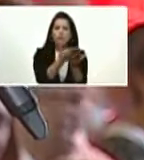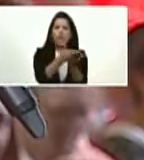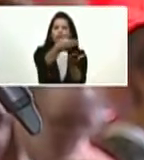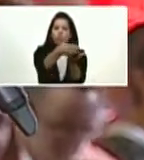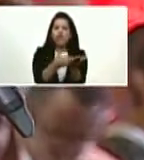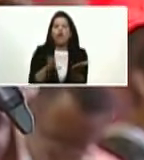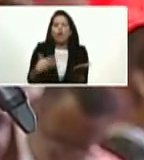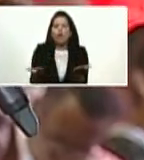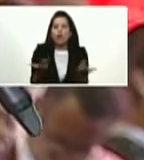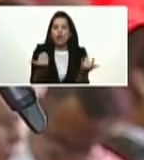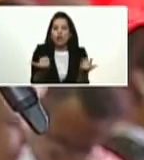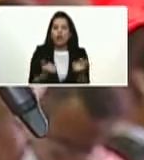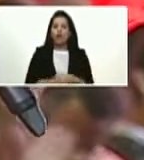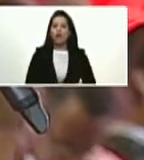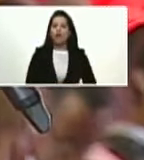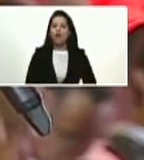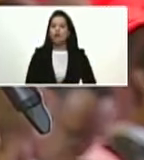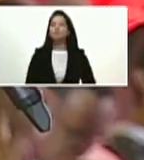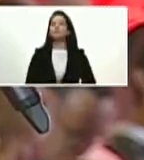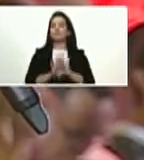presidente, antes que nada queríamos